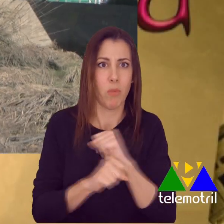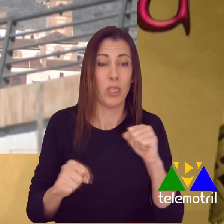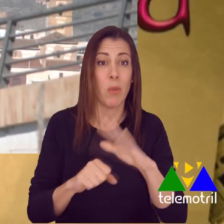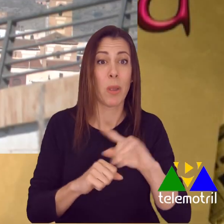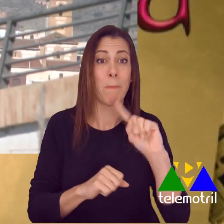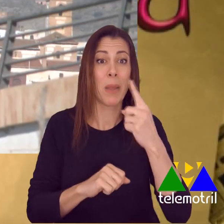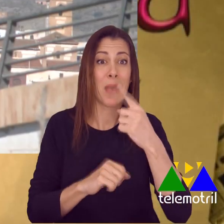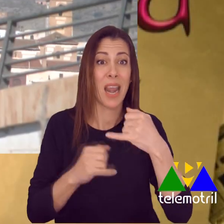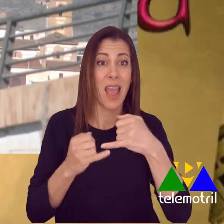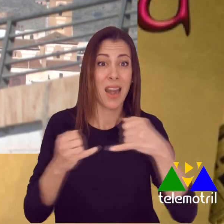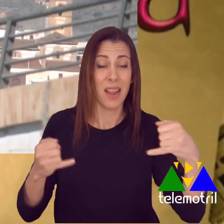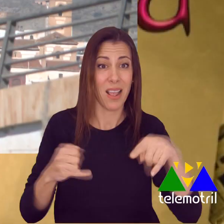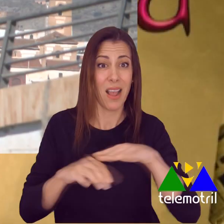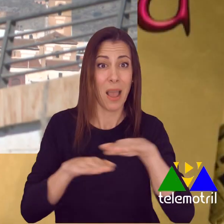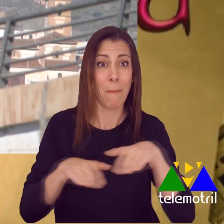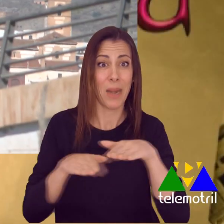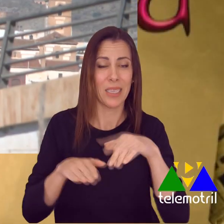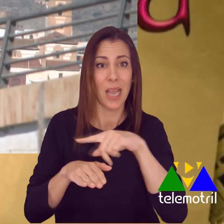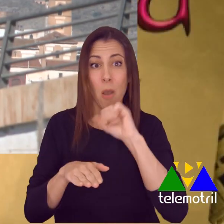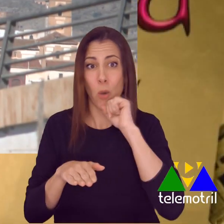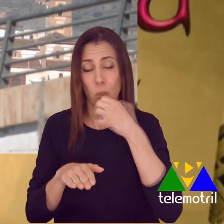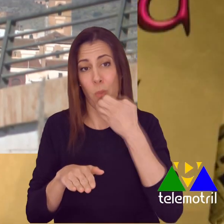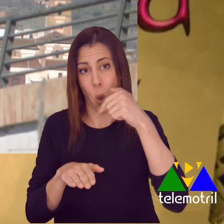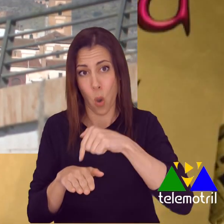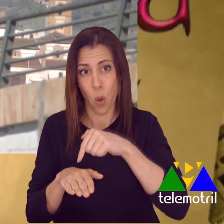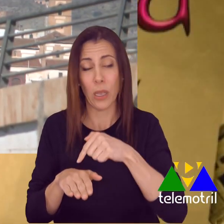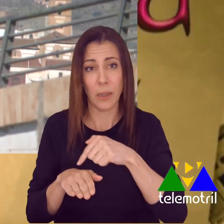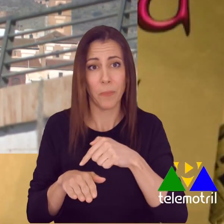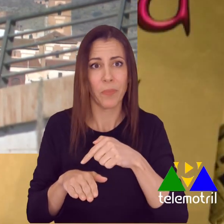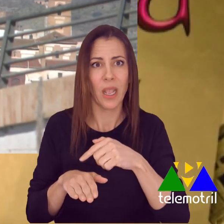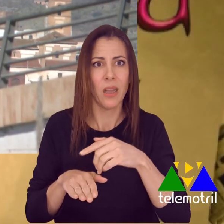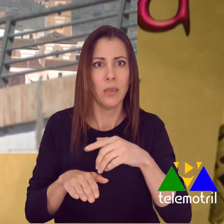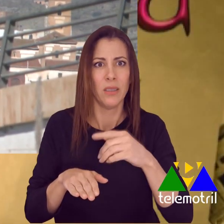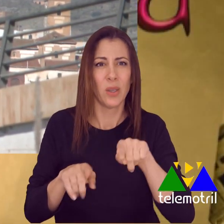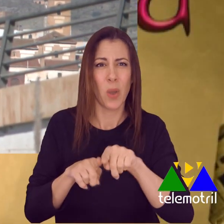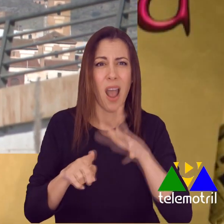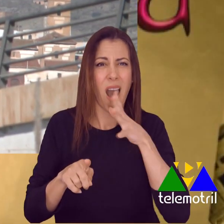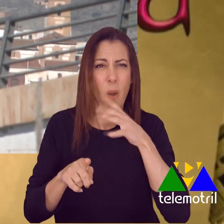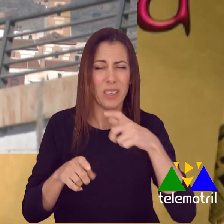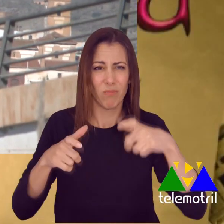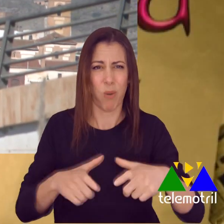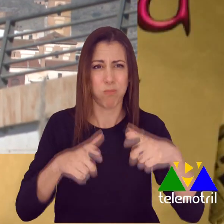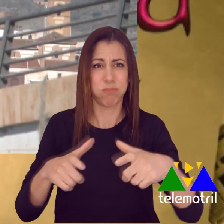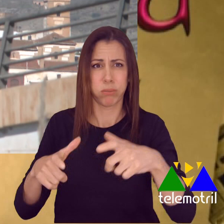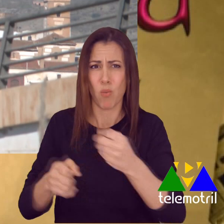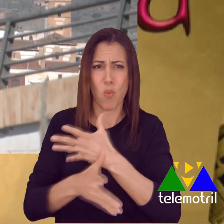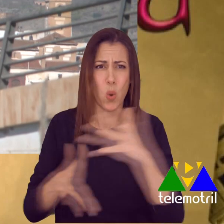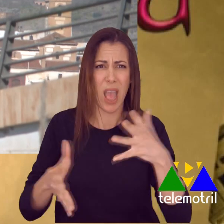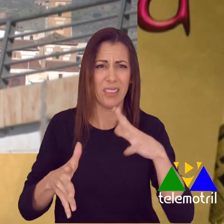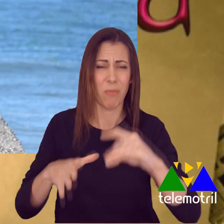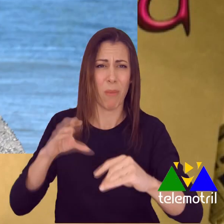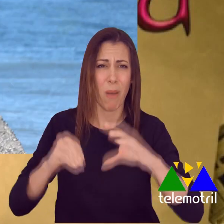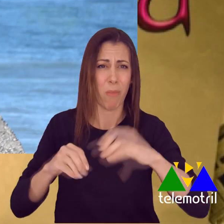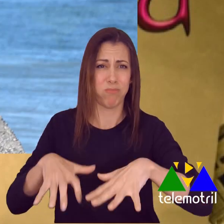de lo que son las playas de Salobreña y de Motril hoy eran charcas, eran zonas pantanosas, charcas muy grandes